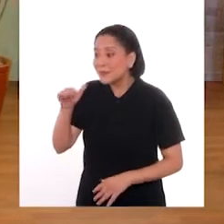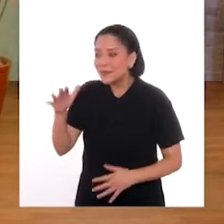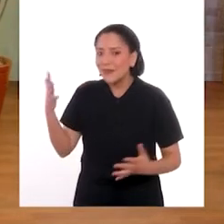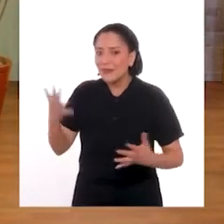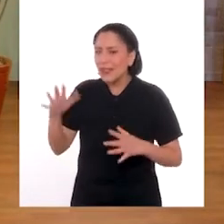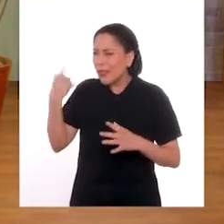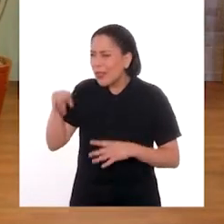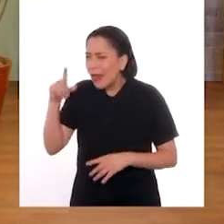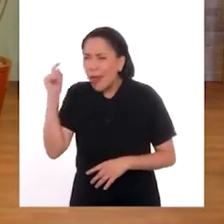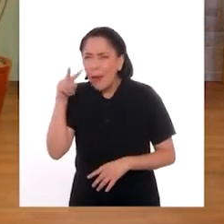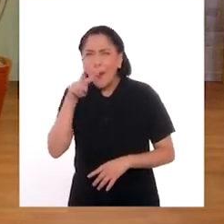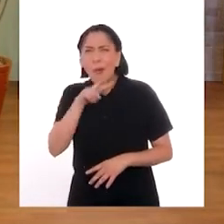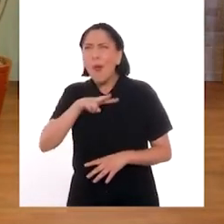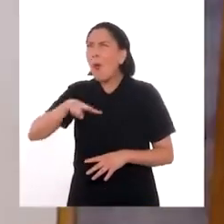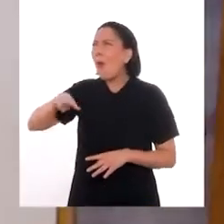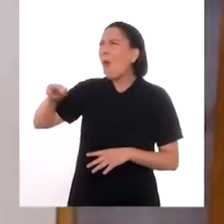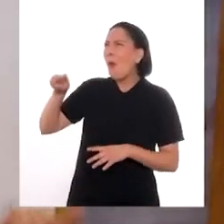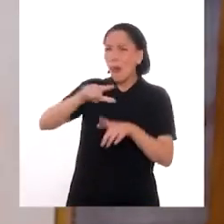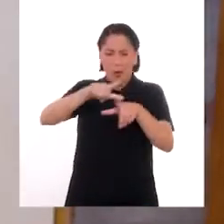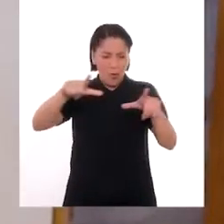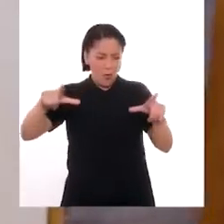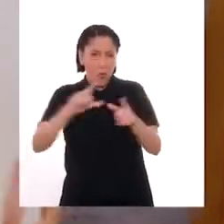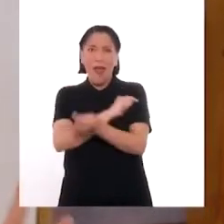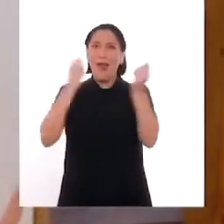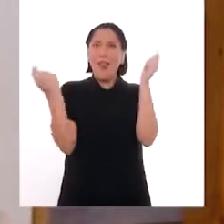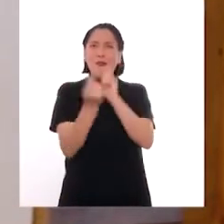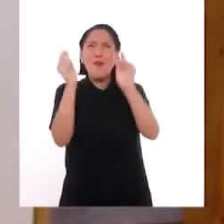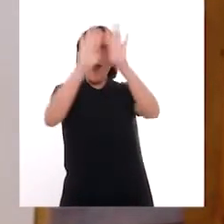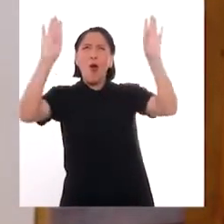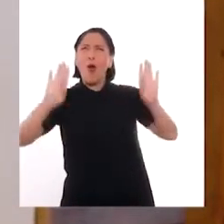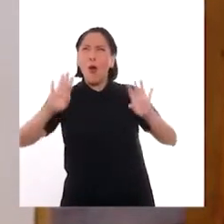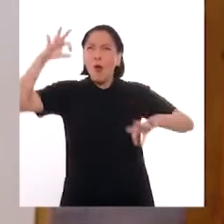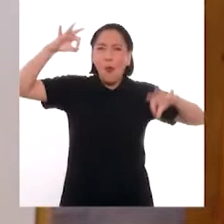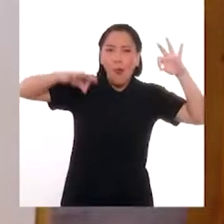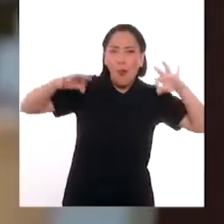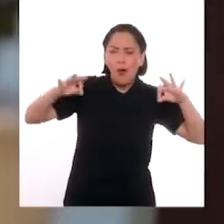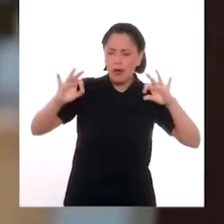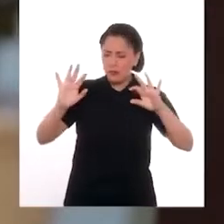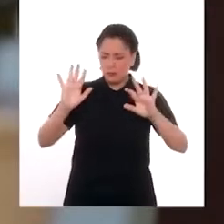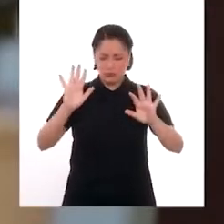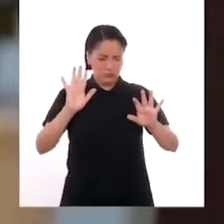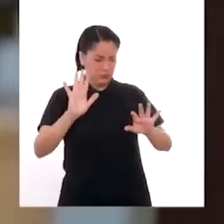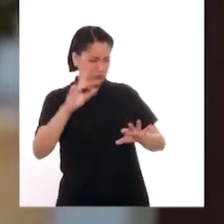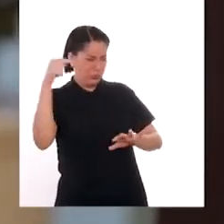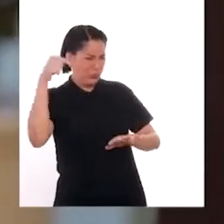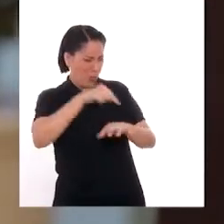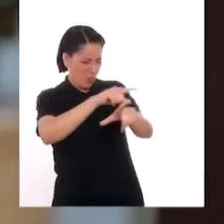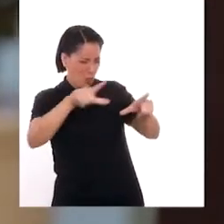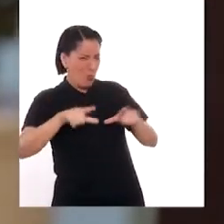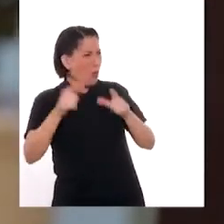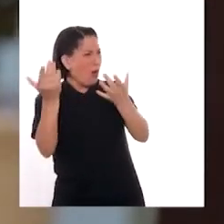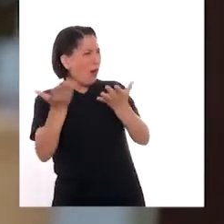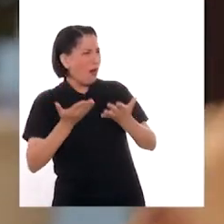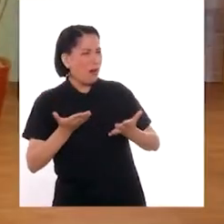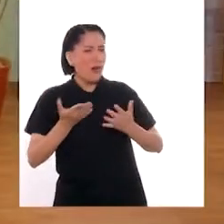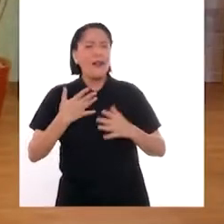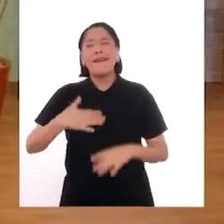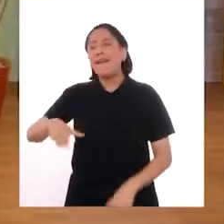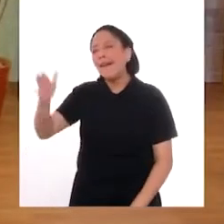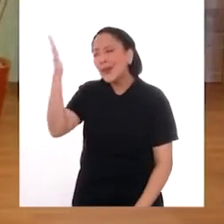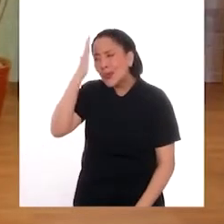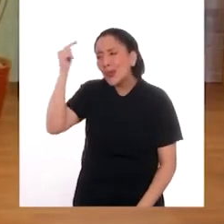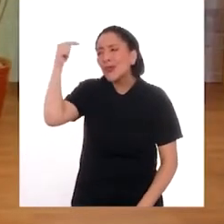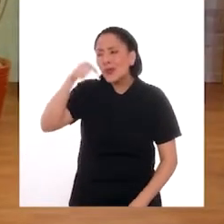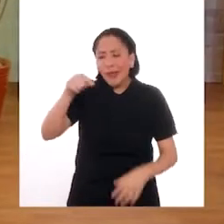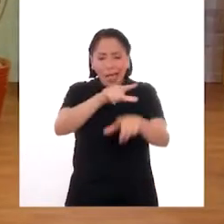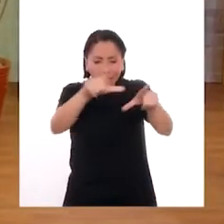Nico, ¿te has dado cuenta de que este lugar puede ser un escenario? Karen, pero esta es la sala. Ay, yo